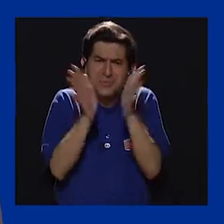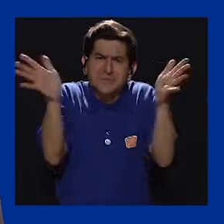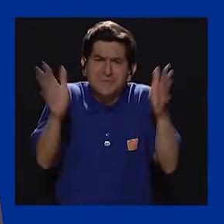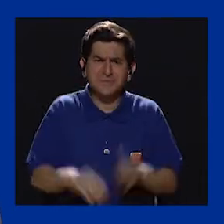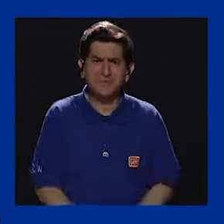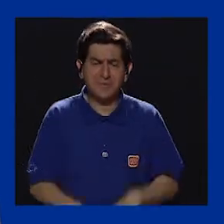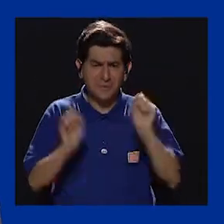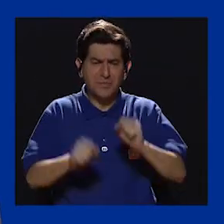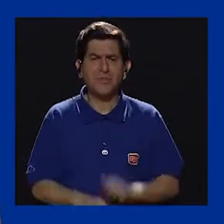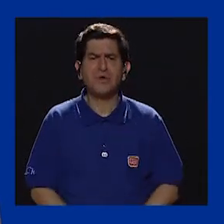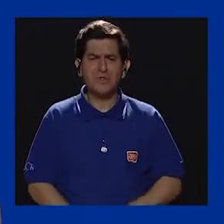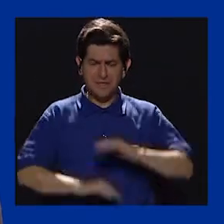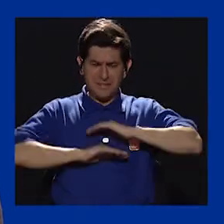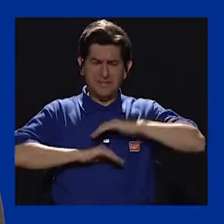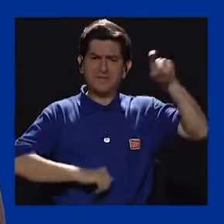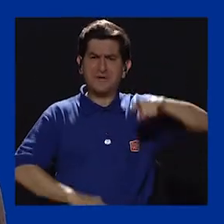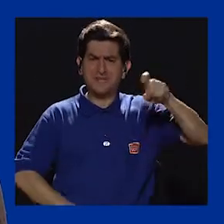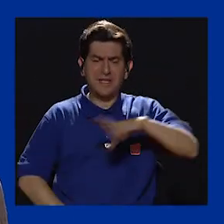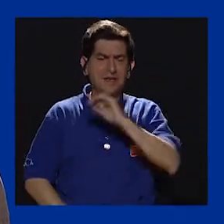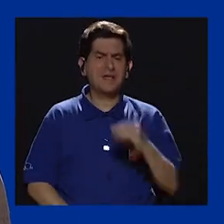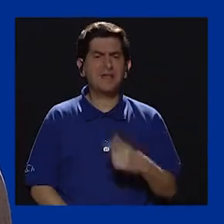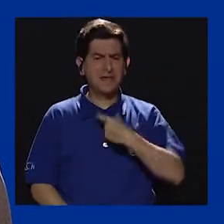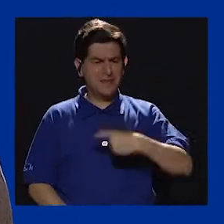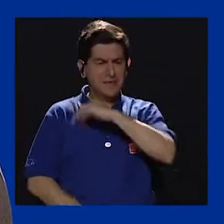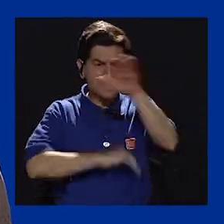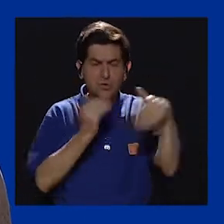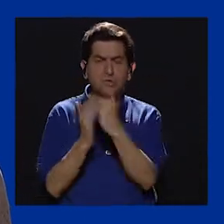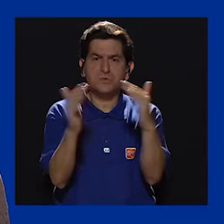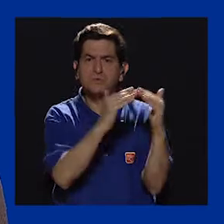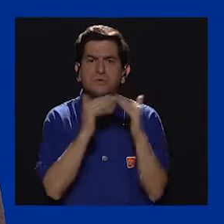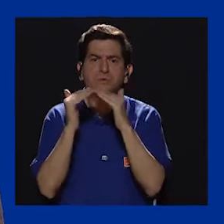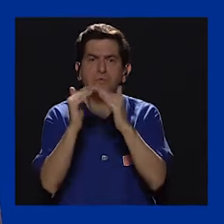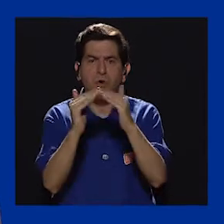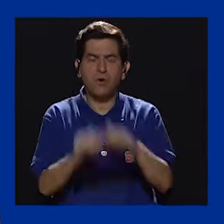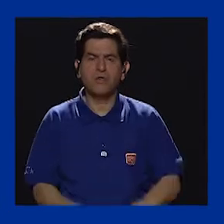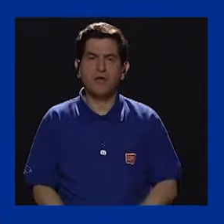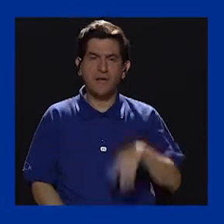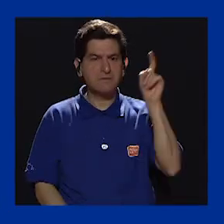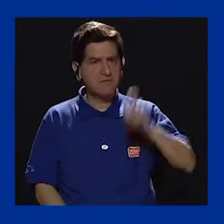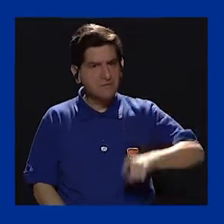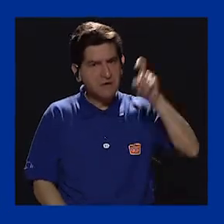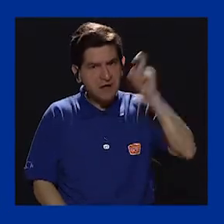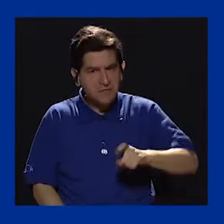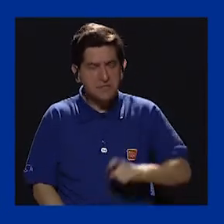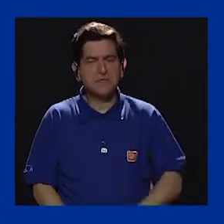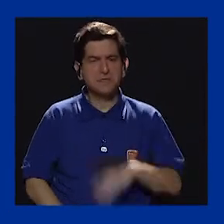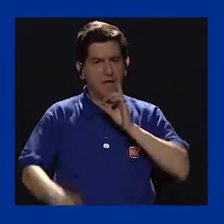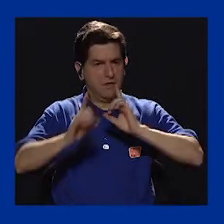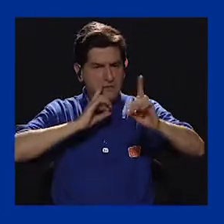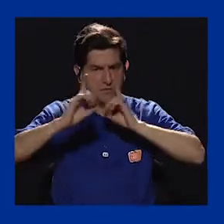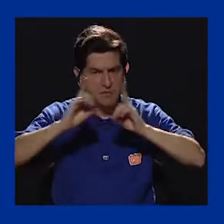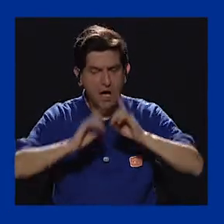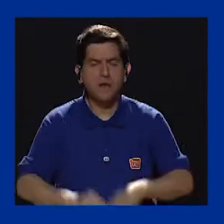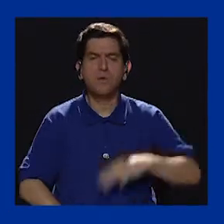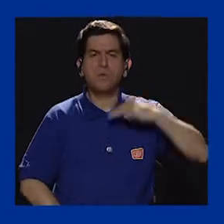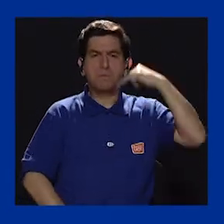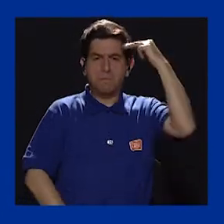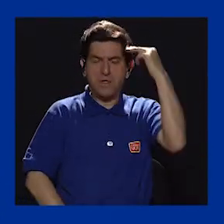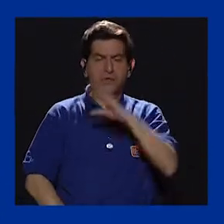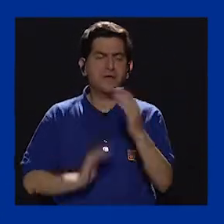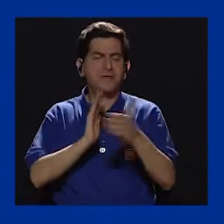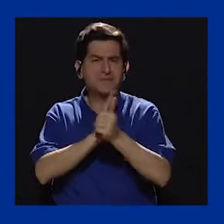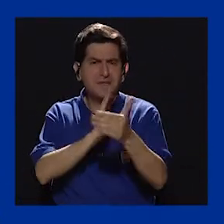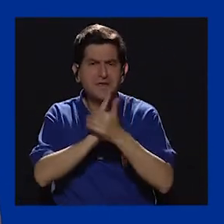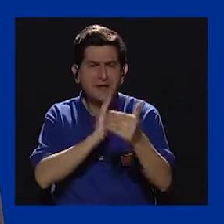que suplan las necesidades y aspiraciones de toda la población requerirá de mucho diálogo, madurez y